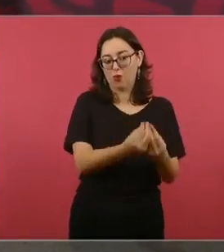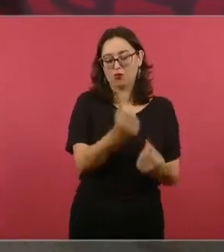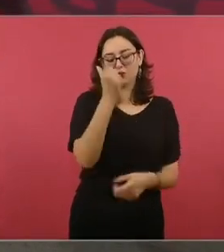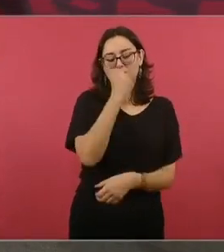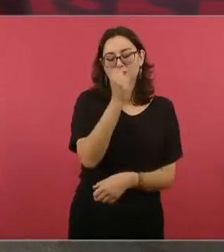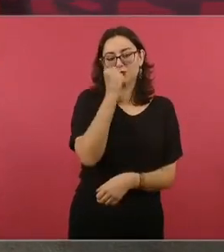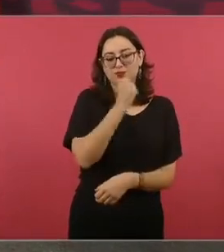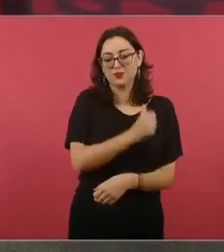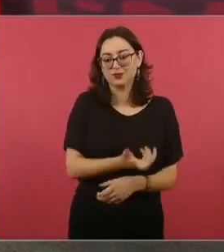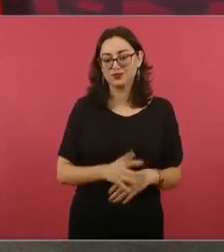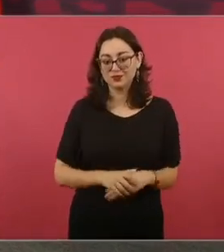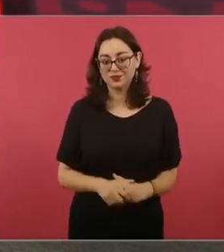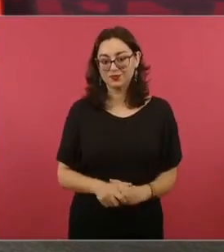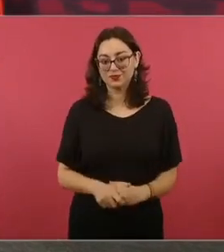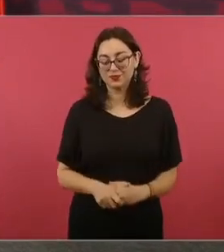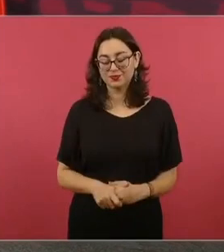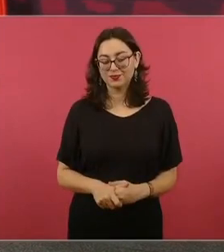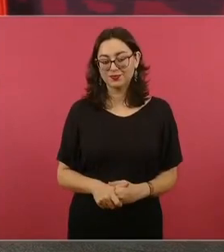Entonces,